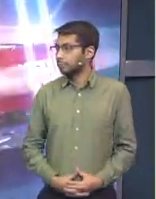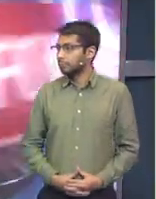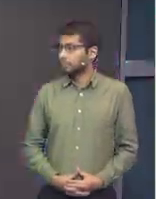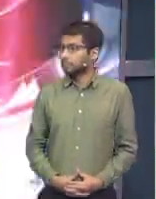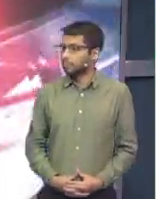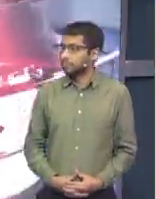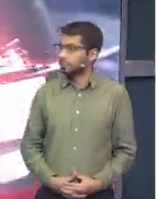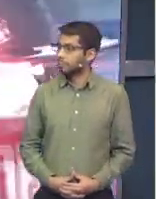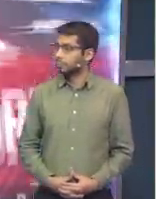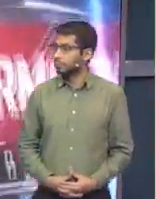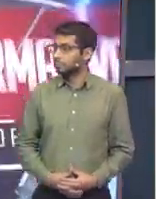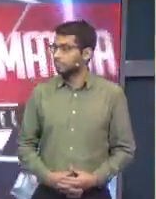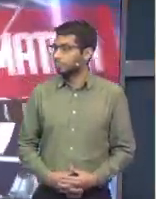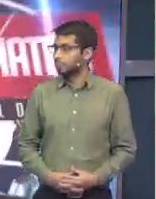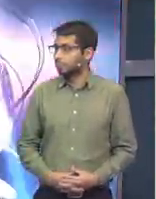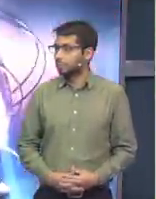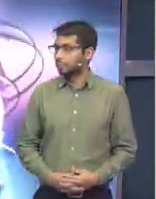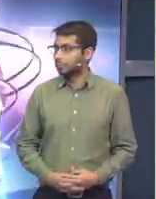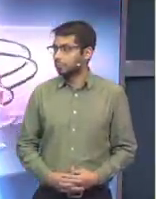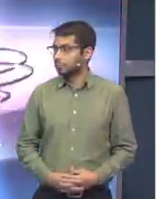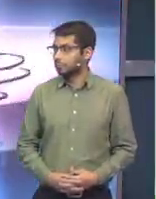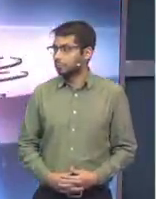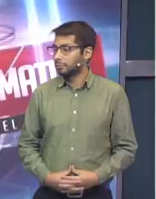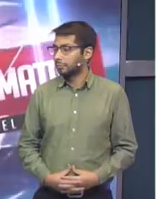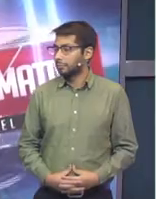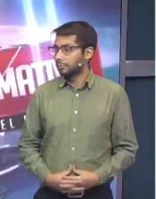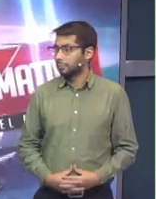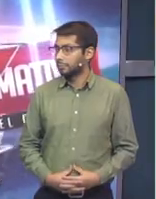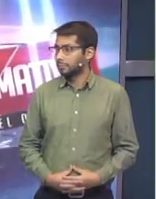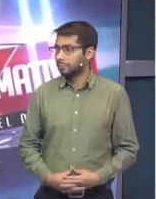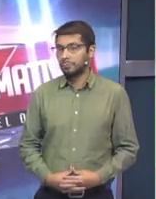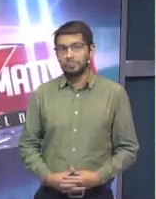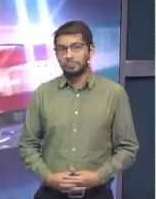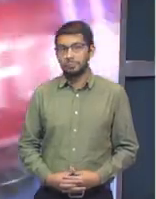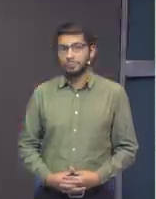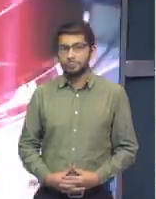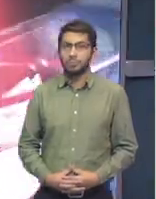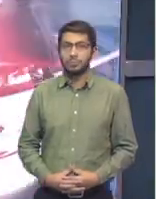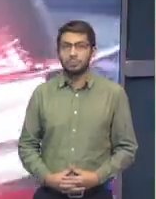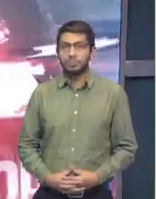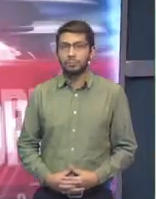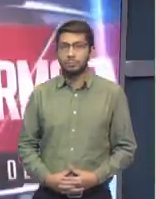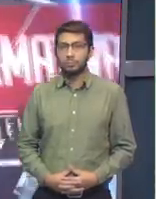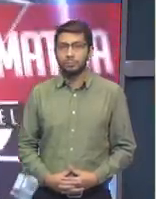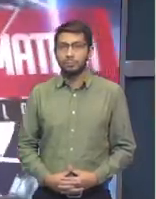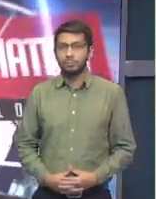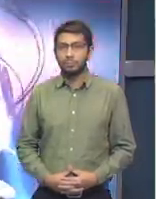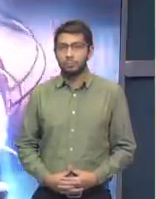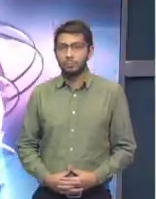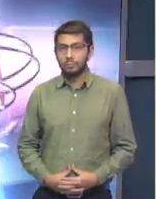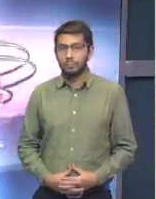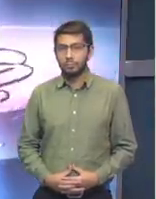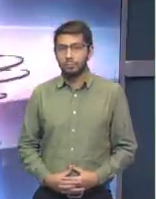turnos? ¿Será por sector? ¿Se va a sectorizar el uso de este AutoVac? Digo, para que la gente lo tenga claro, doc. El Ministerio, en